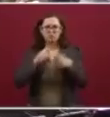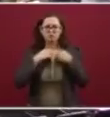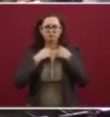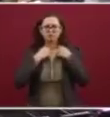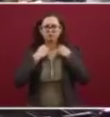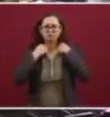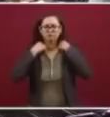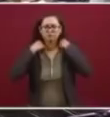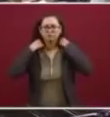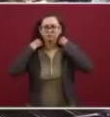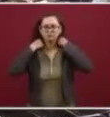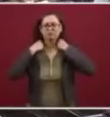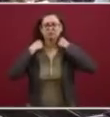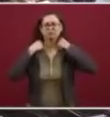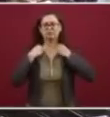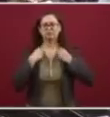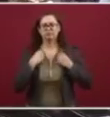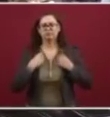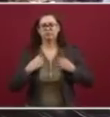acá.